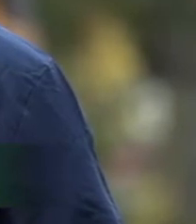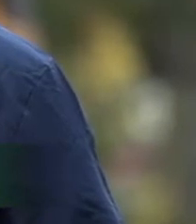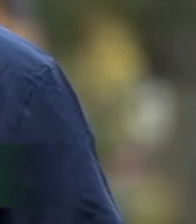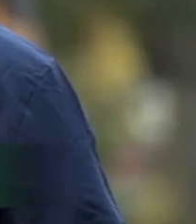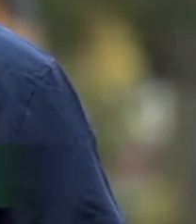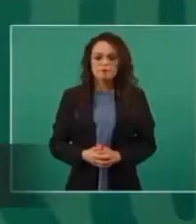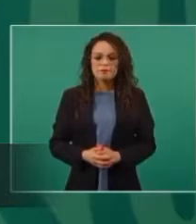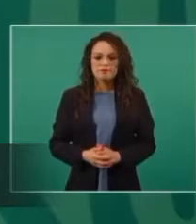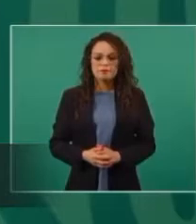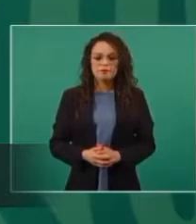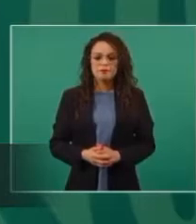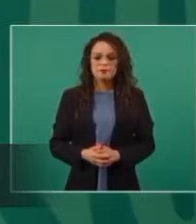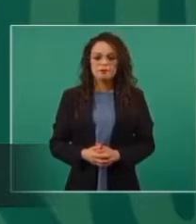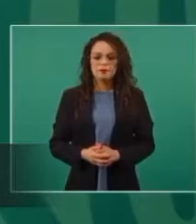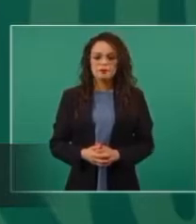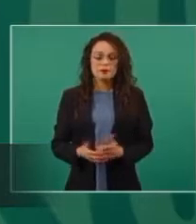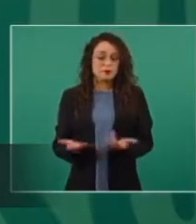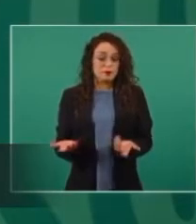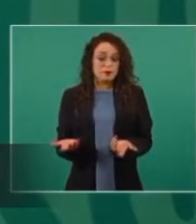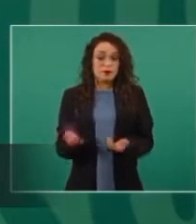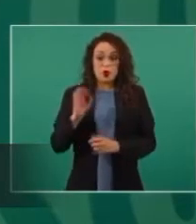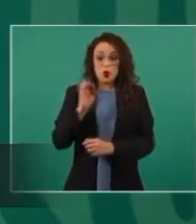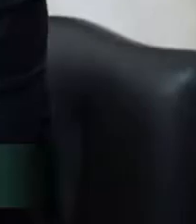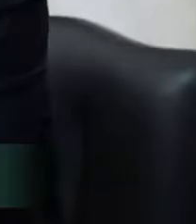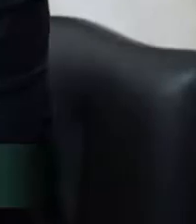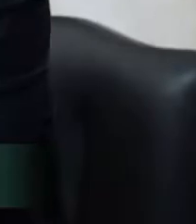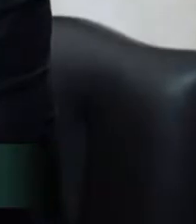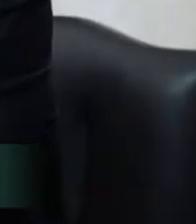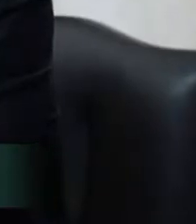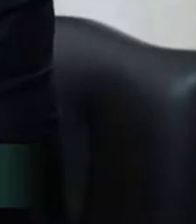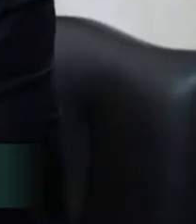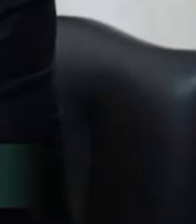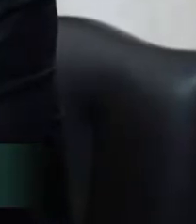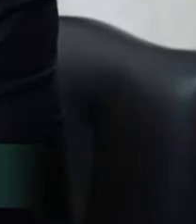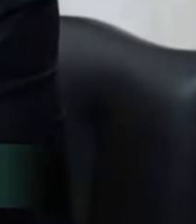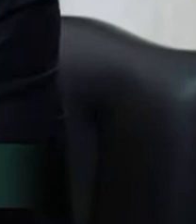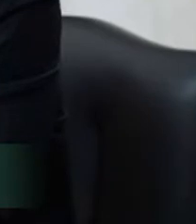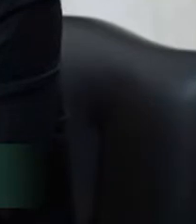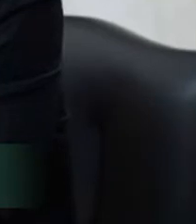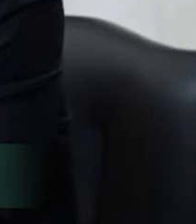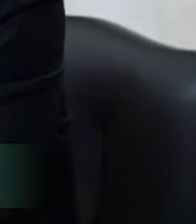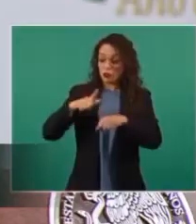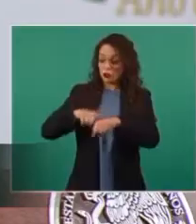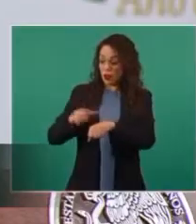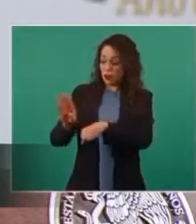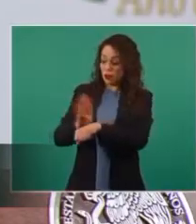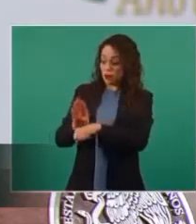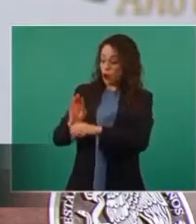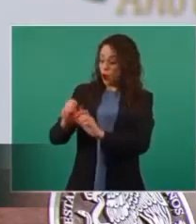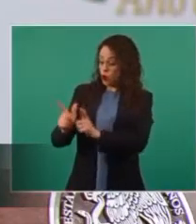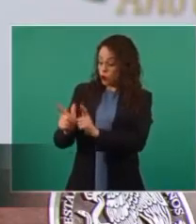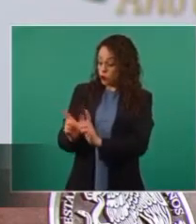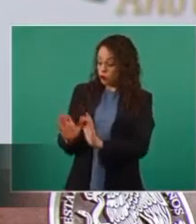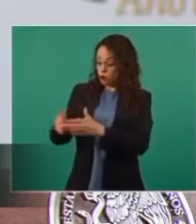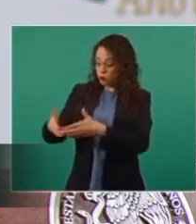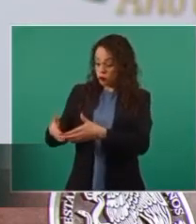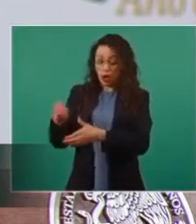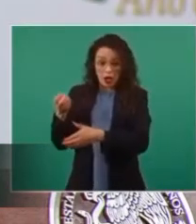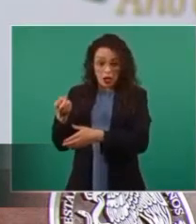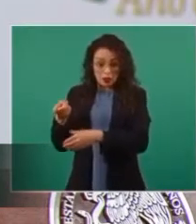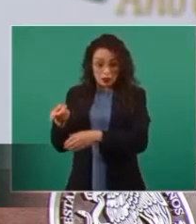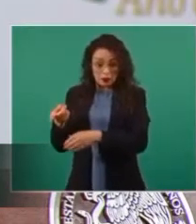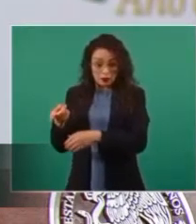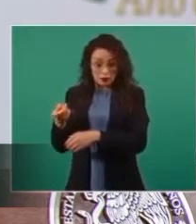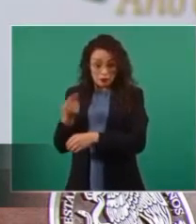en México, pero aseveró que desconoce los motivos que animan a venir al país al titular de la CIA. Dijo, sin embargo, que su gobierno no tiene nada